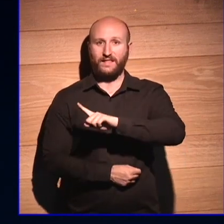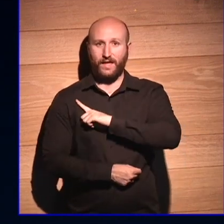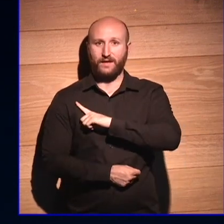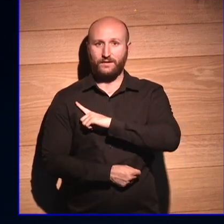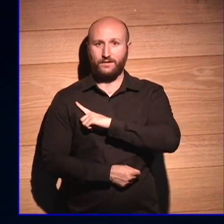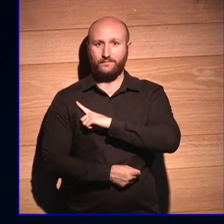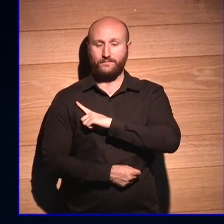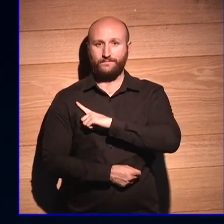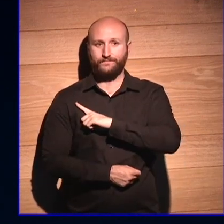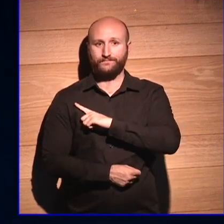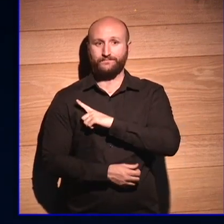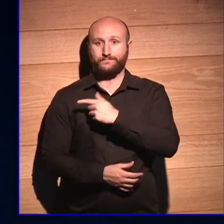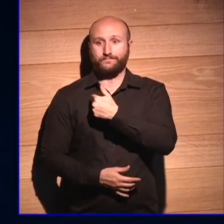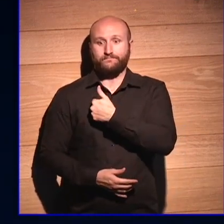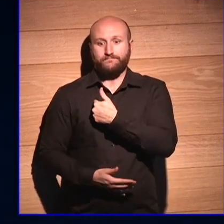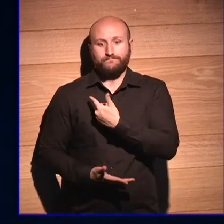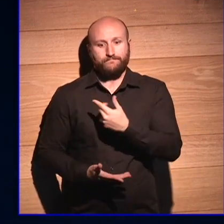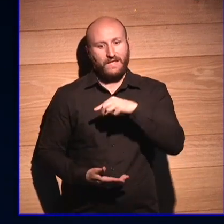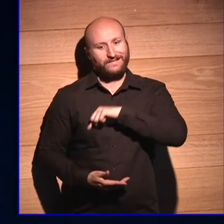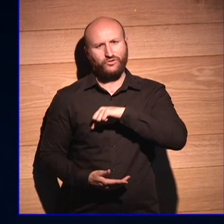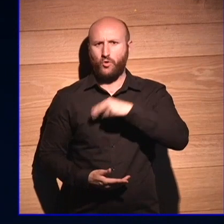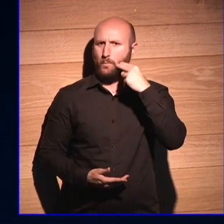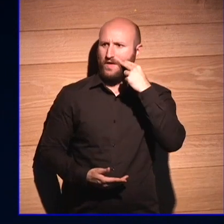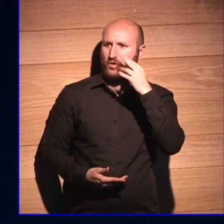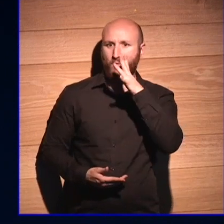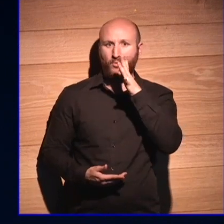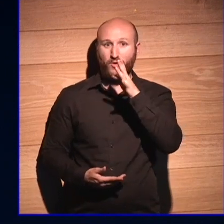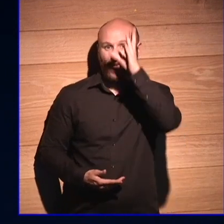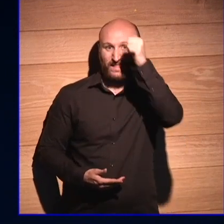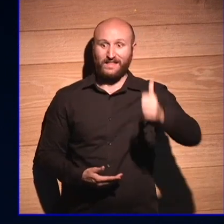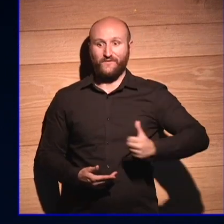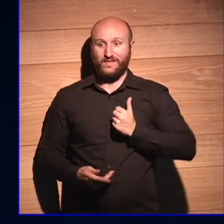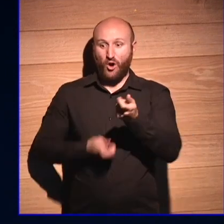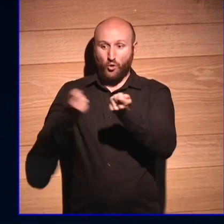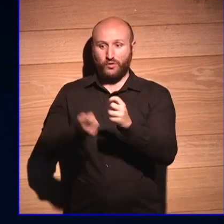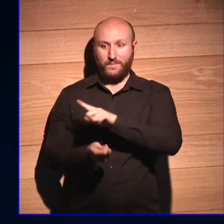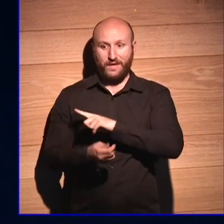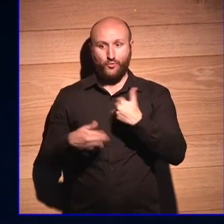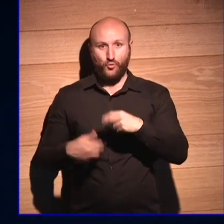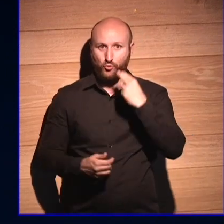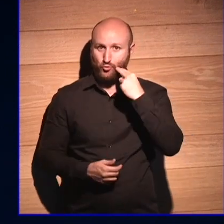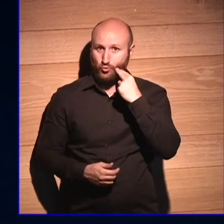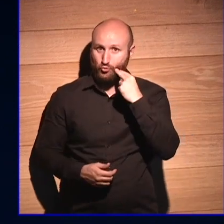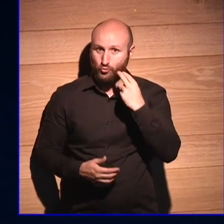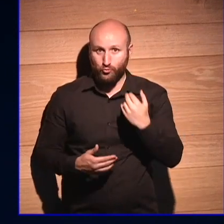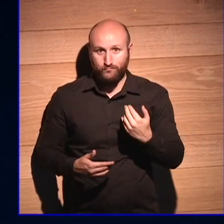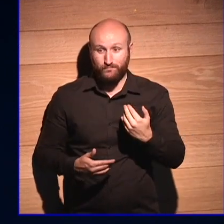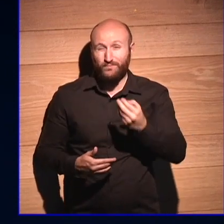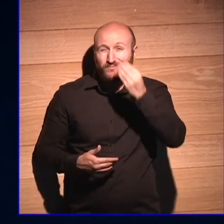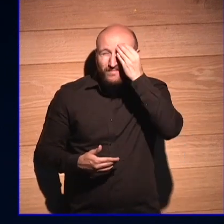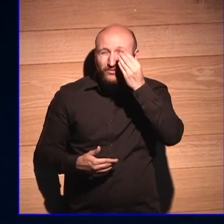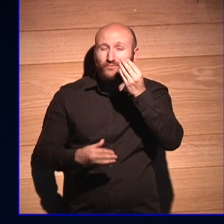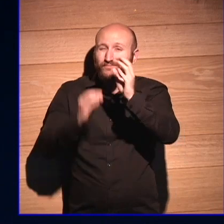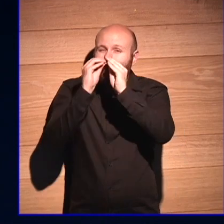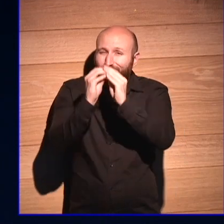a mí es de los que me da más miedo de que nos controle una inteligencia artificial, pienso que nunca tendríamos que